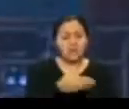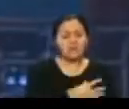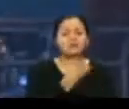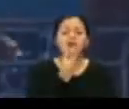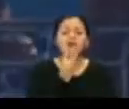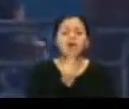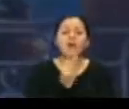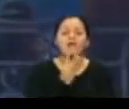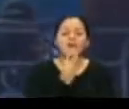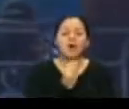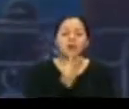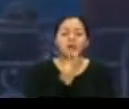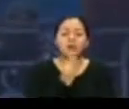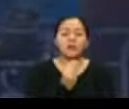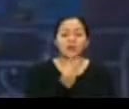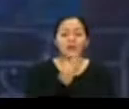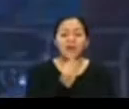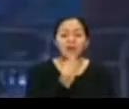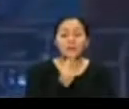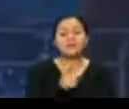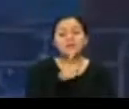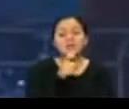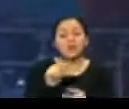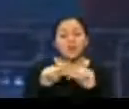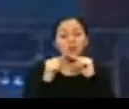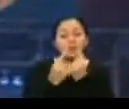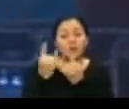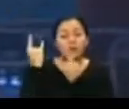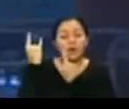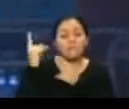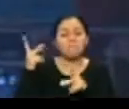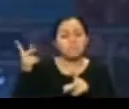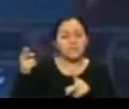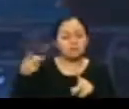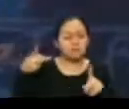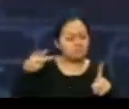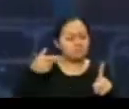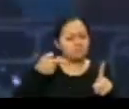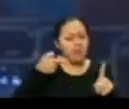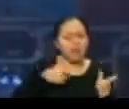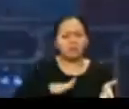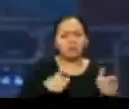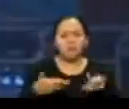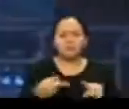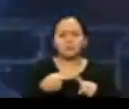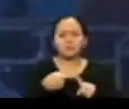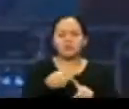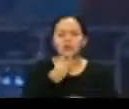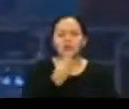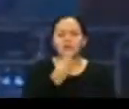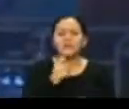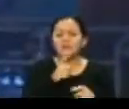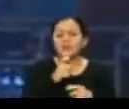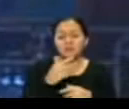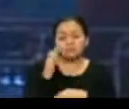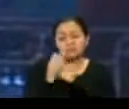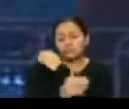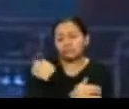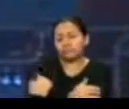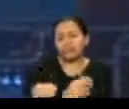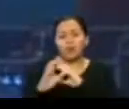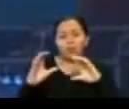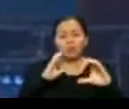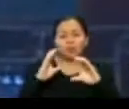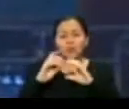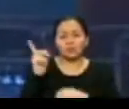manos de las mismas oligarquías, en manos de los mismos medios de comunicación. A